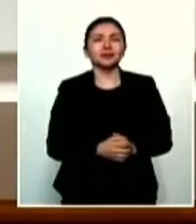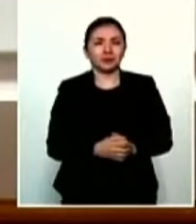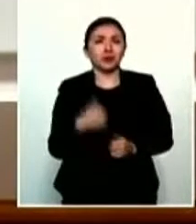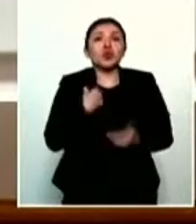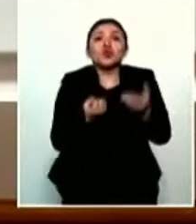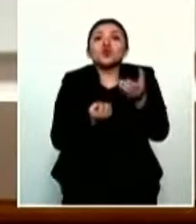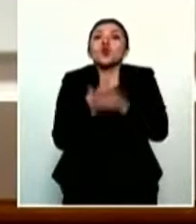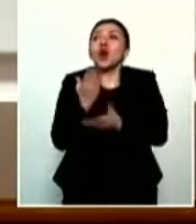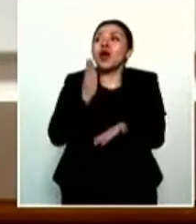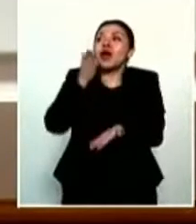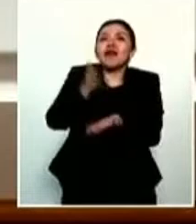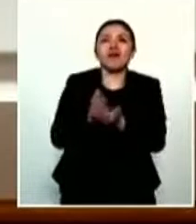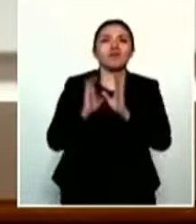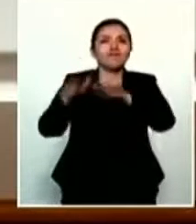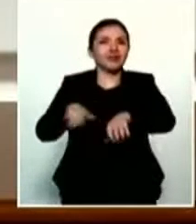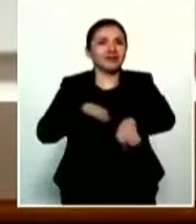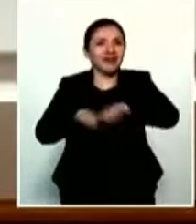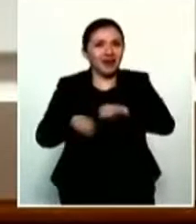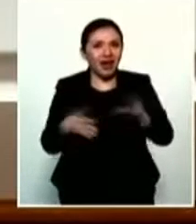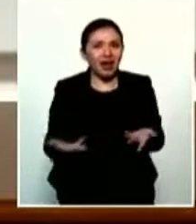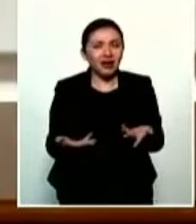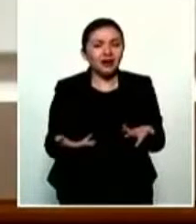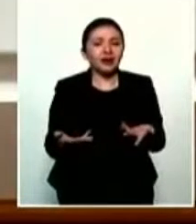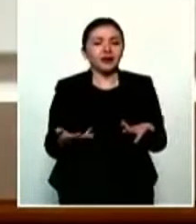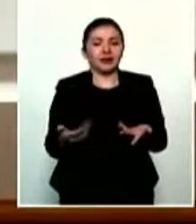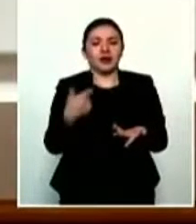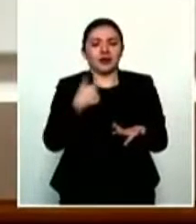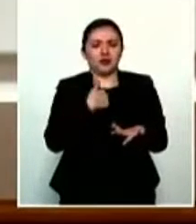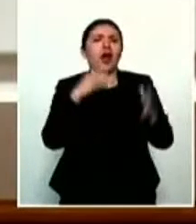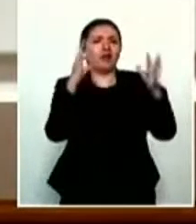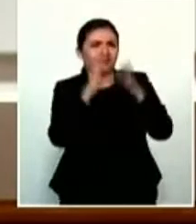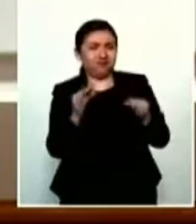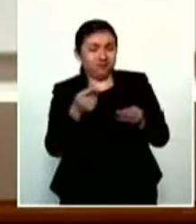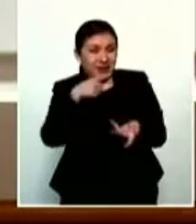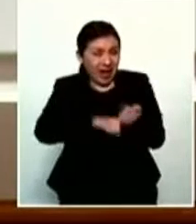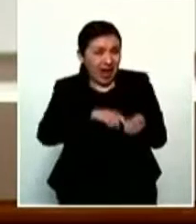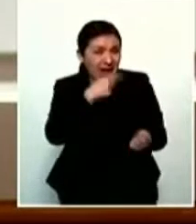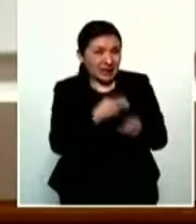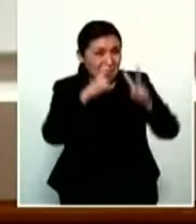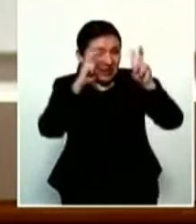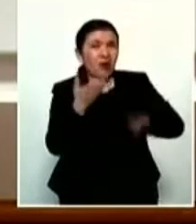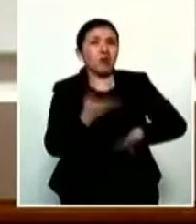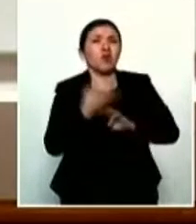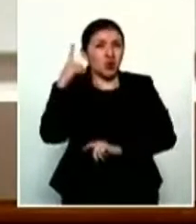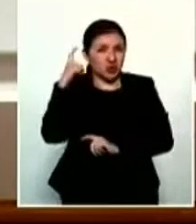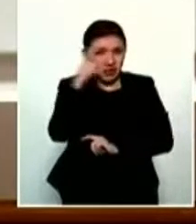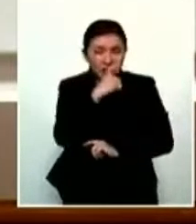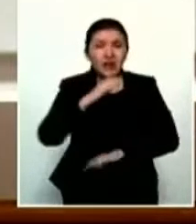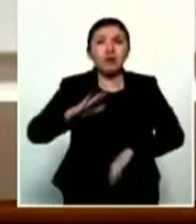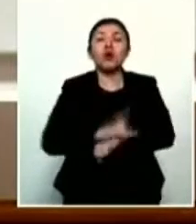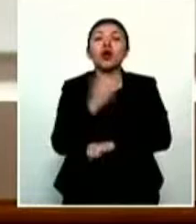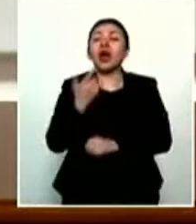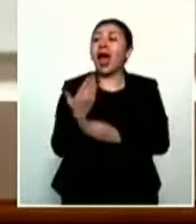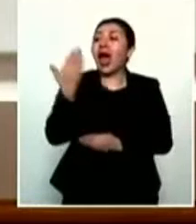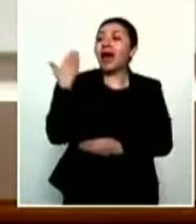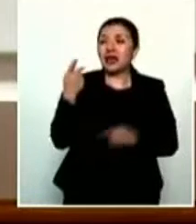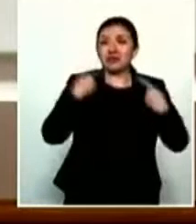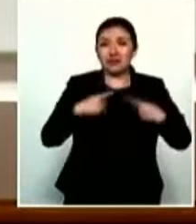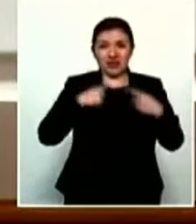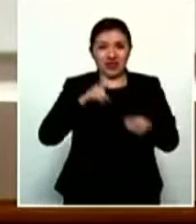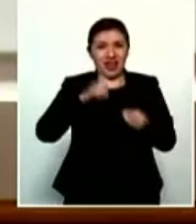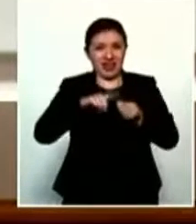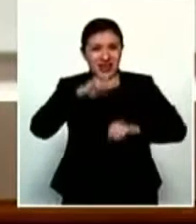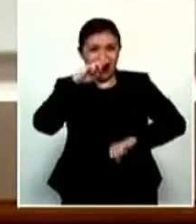Iba llegando, tenía una ponencia muy complicada porque mi antecesor tuvo a bien